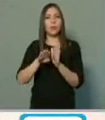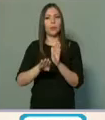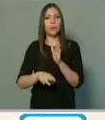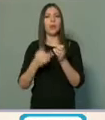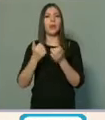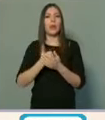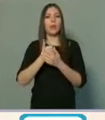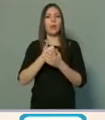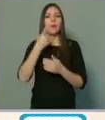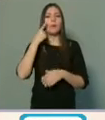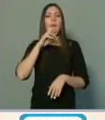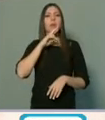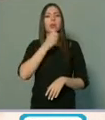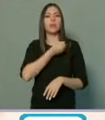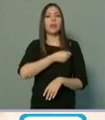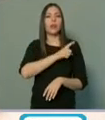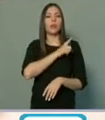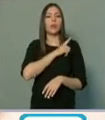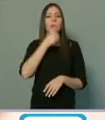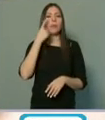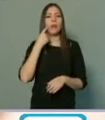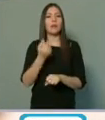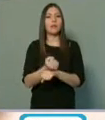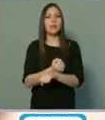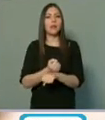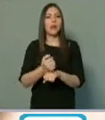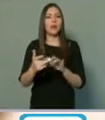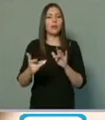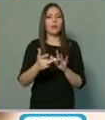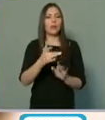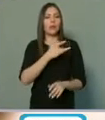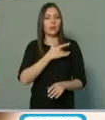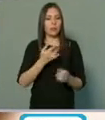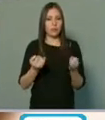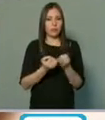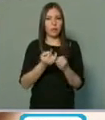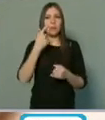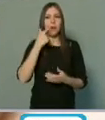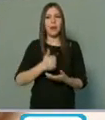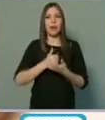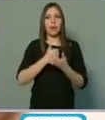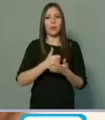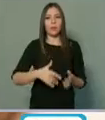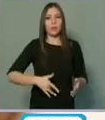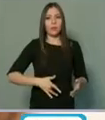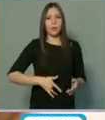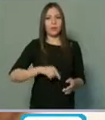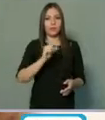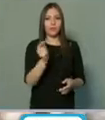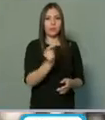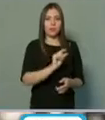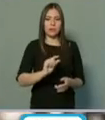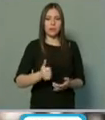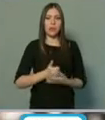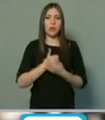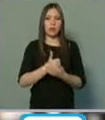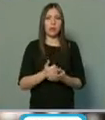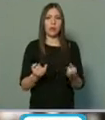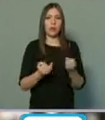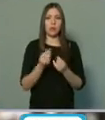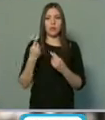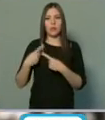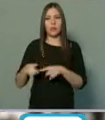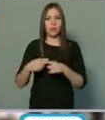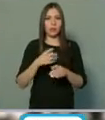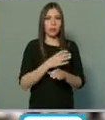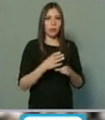salud cardiovascular. Y también mejora mucho la función digestiva, entre otras cosas. Oye, pues suena muy bueno